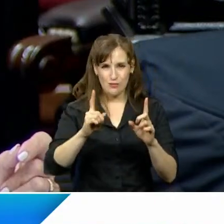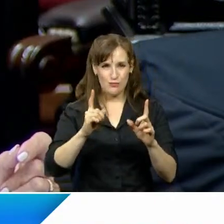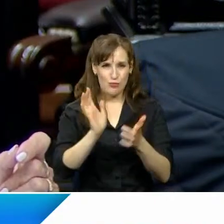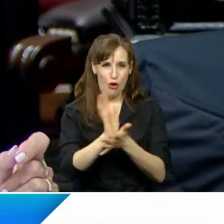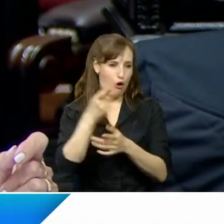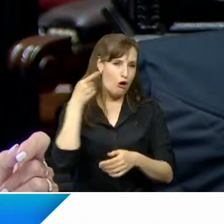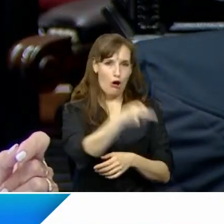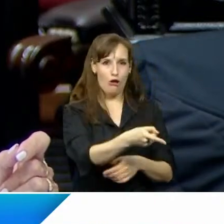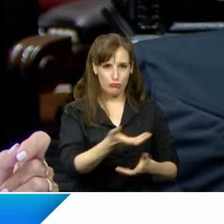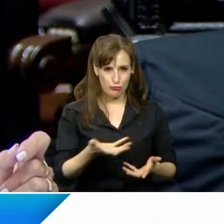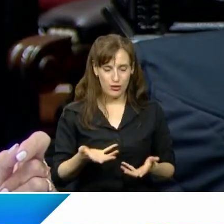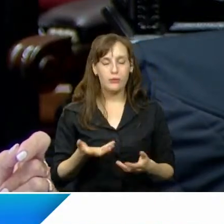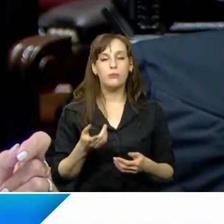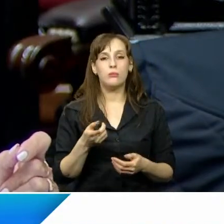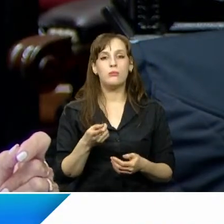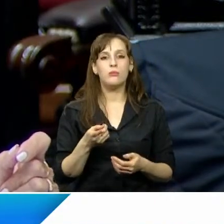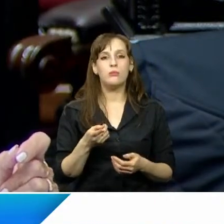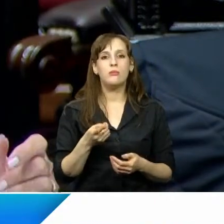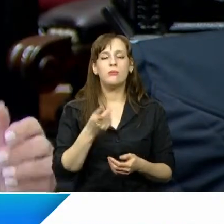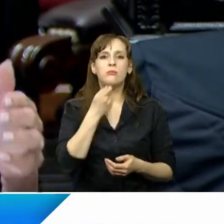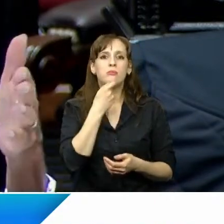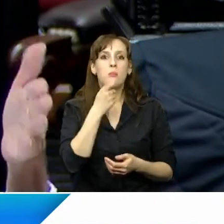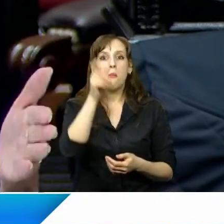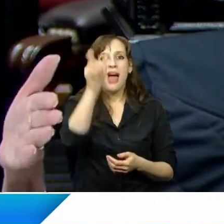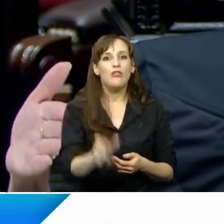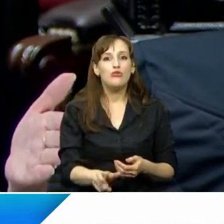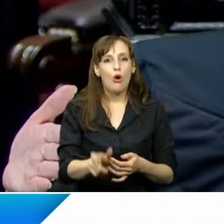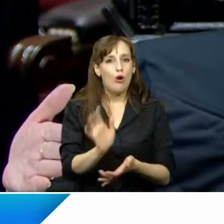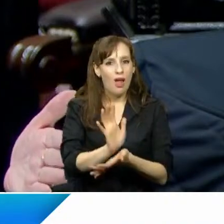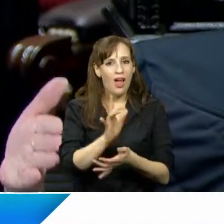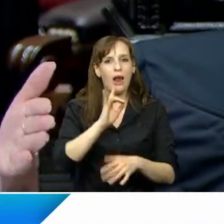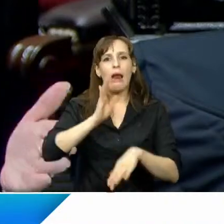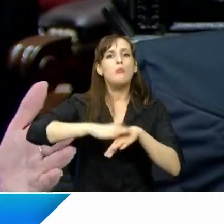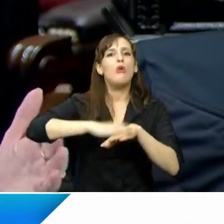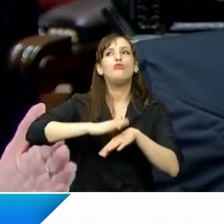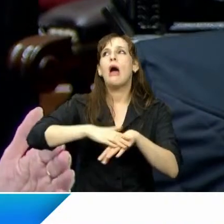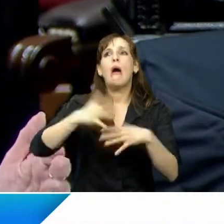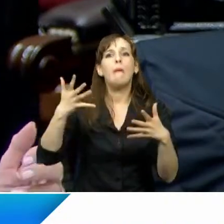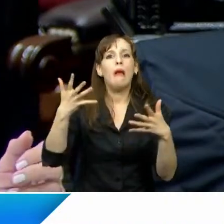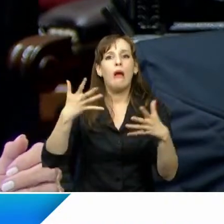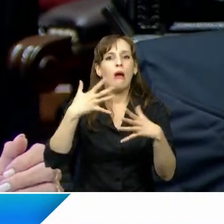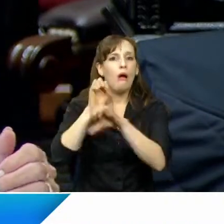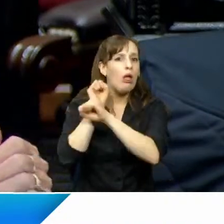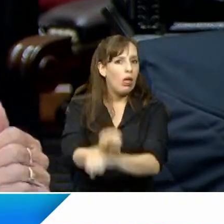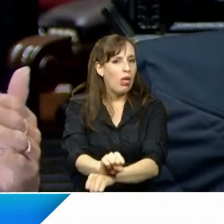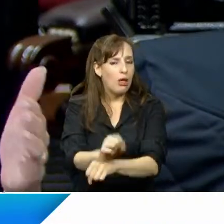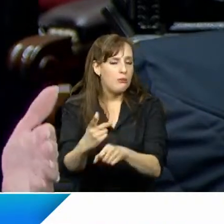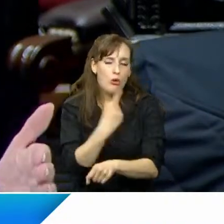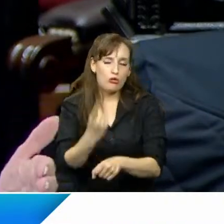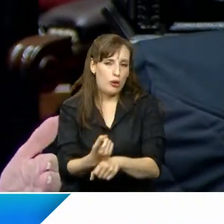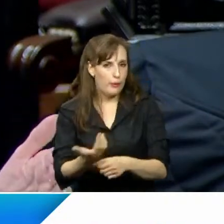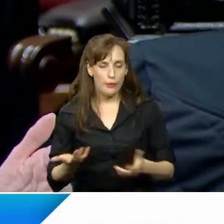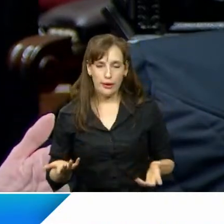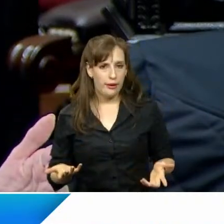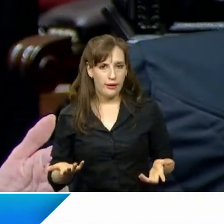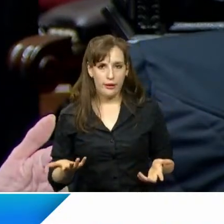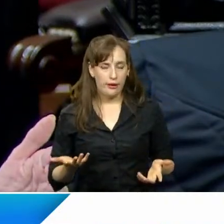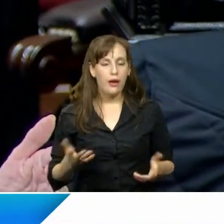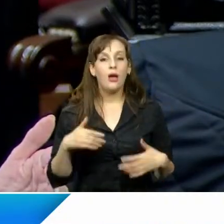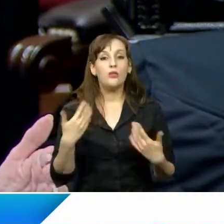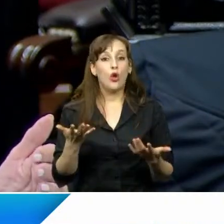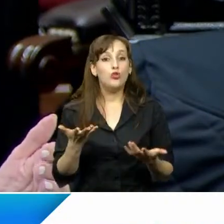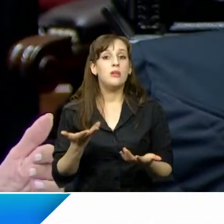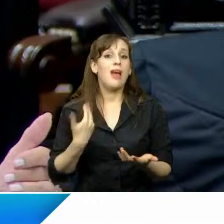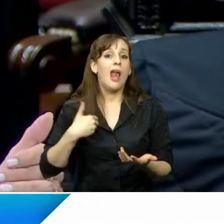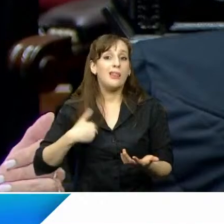humanidad es imposible haberlos detenido. Y como en Argentina no existe juicio en ausencia, no se pudo avanzar con esos